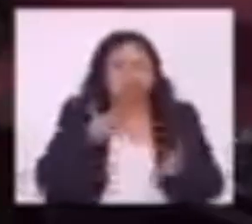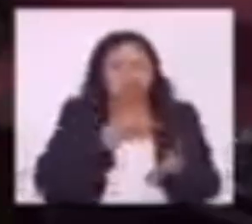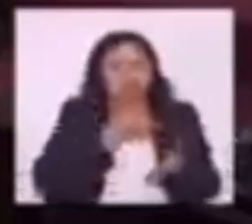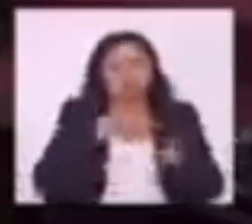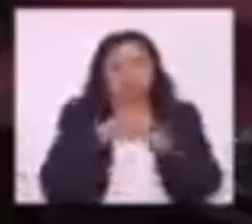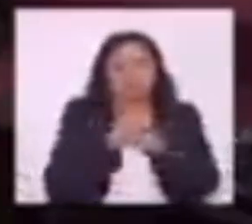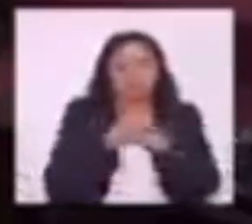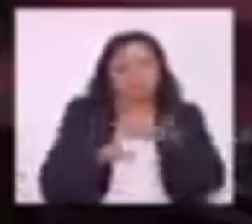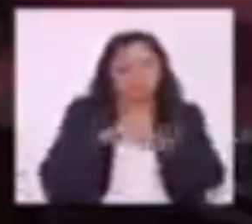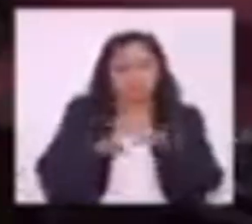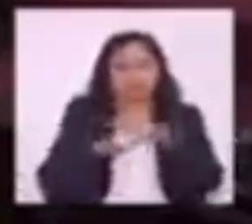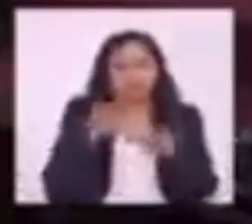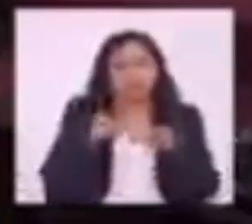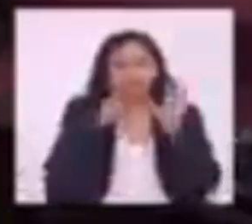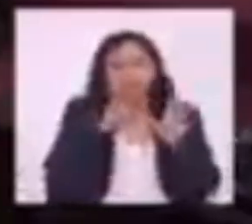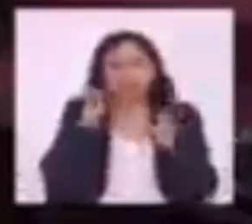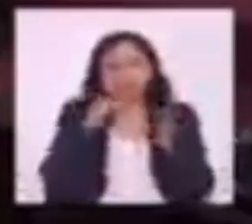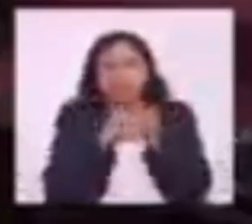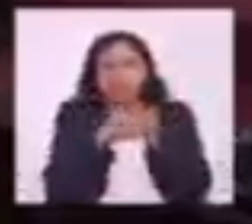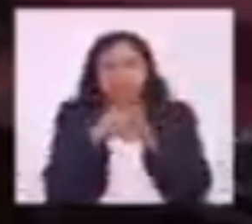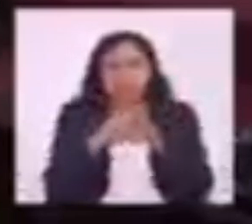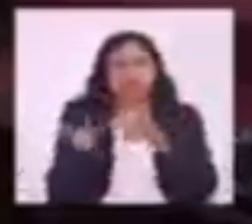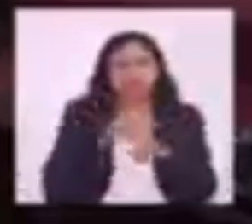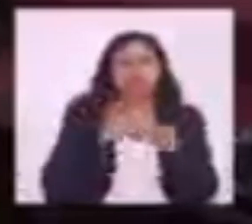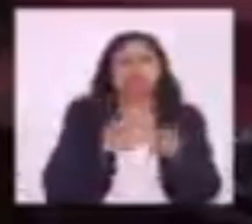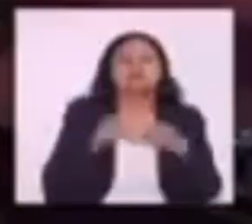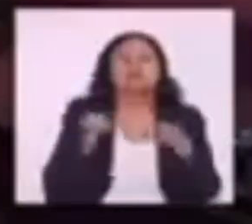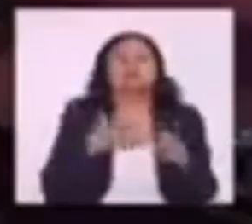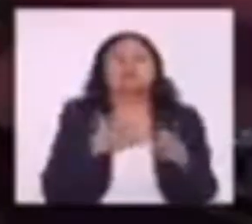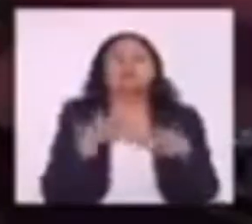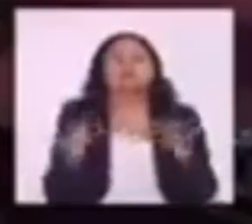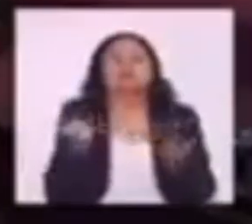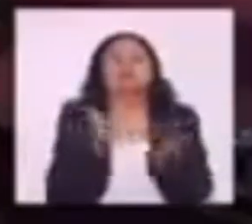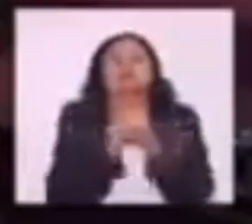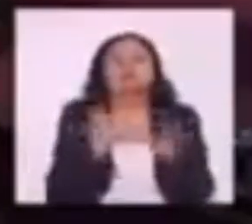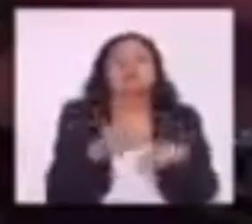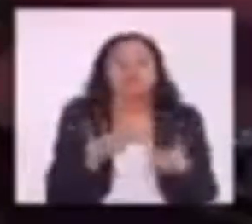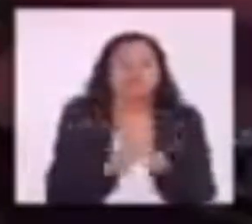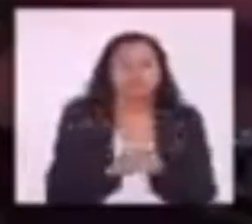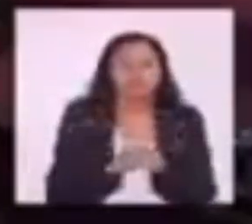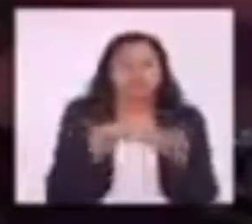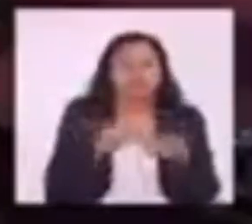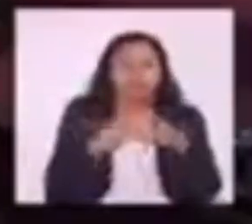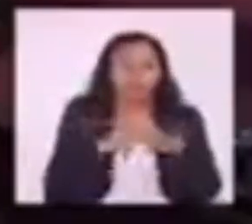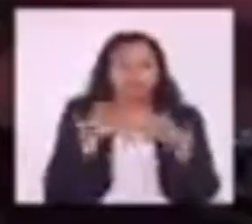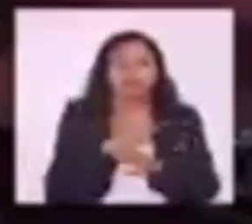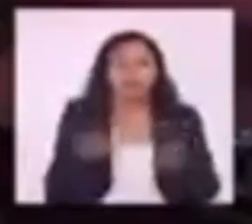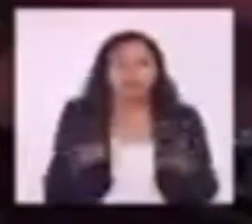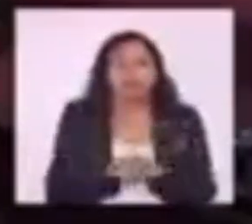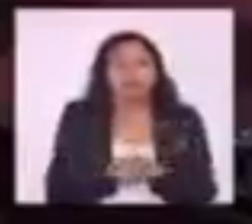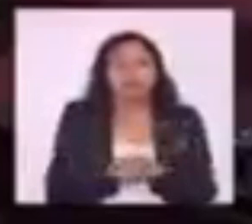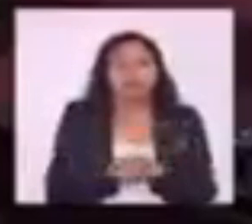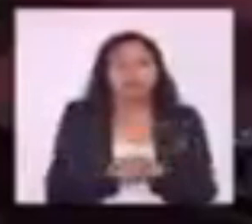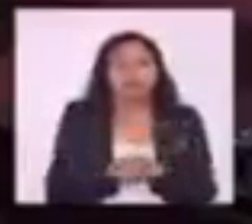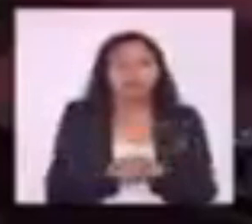Si la están arreglando, están gastando 60 millones en arreglarla. ¿Qué, entonces qué sentido tiene aprobarla si ya la están reparando?